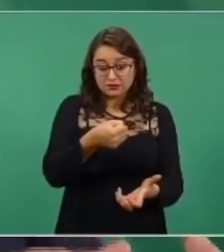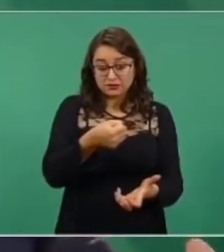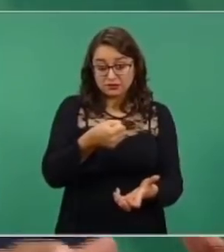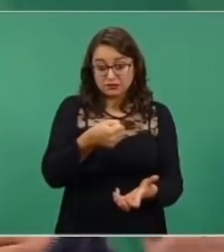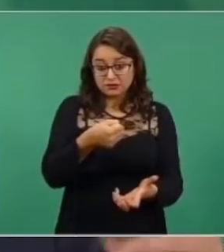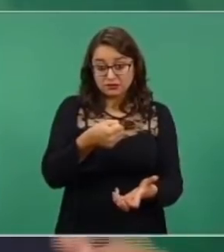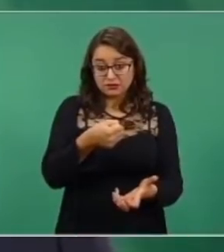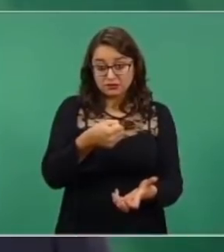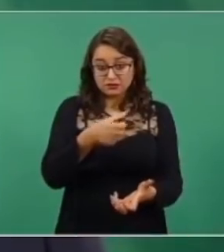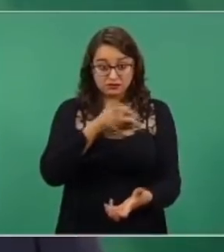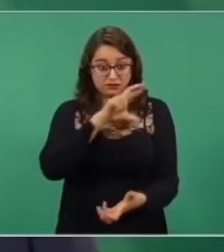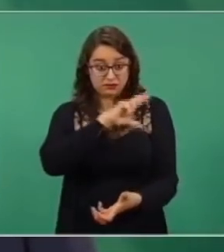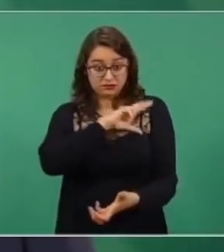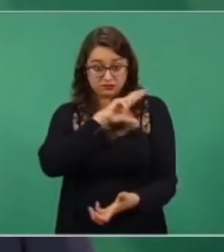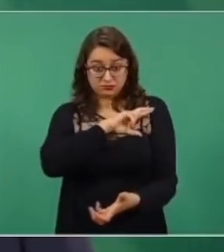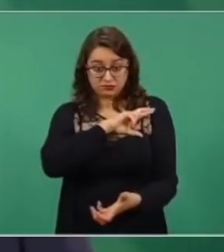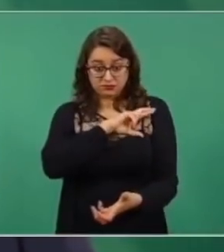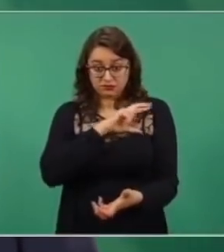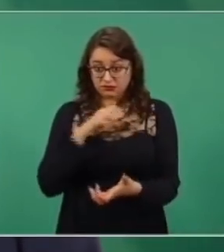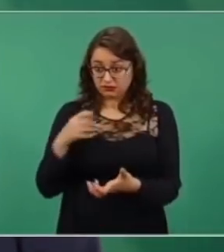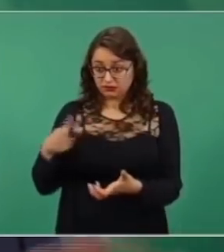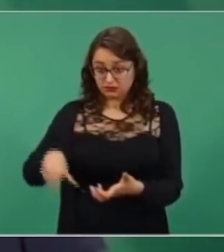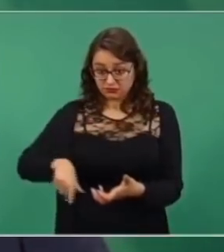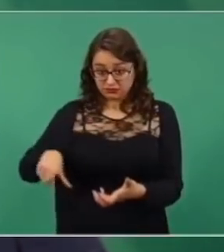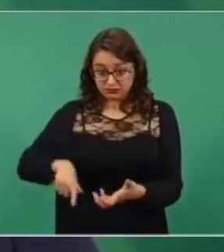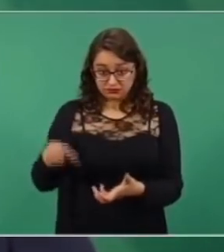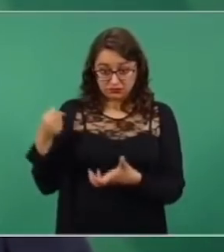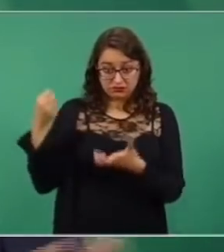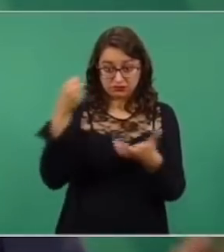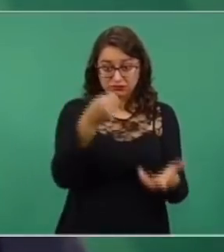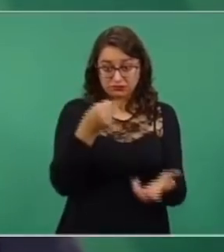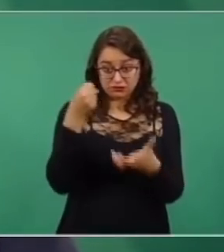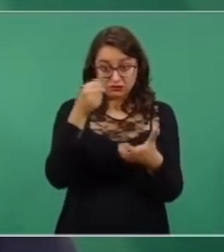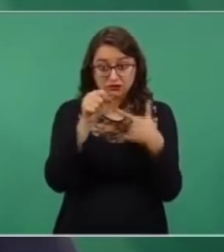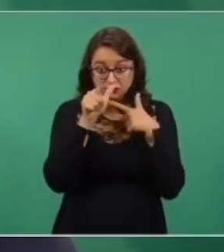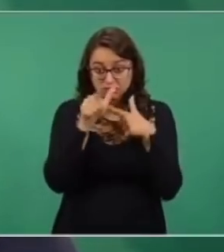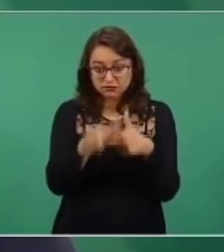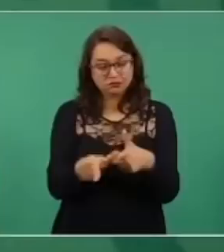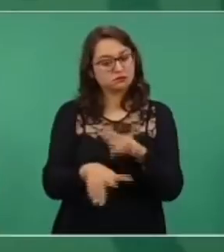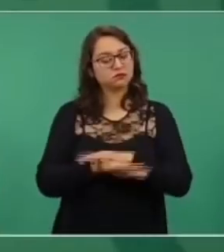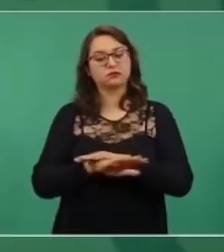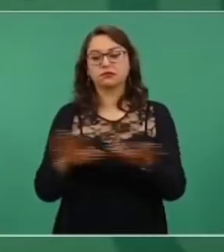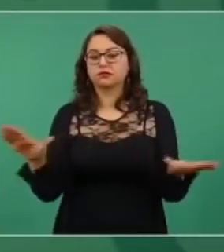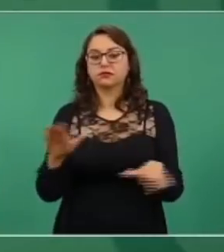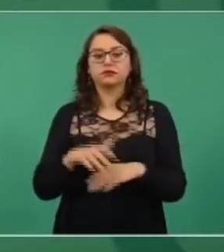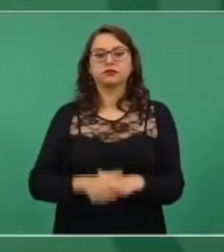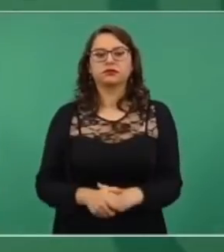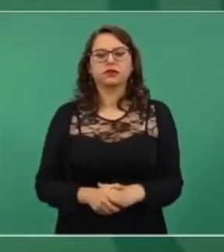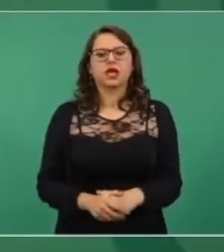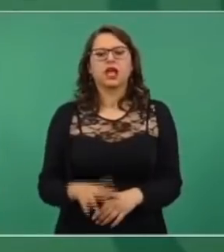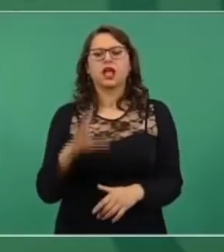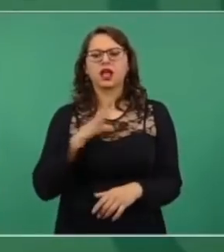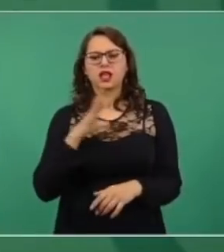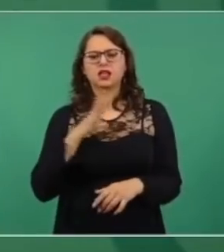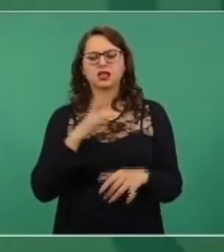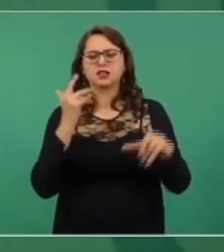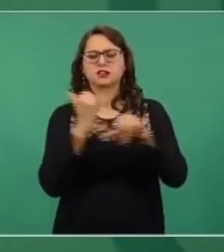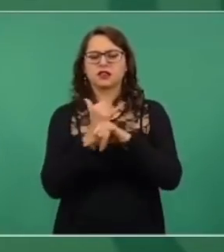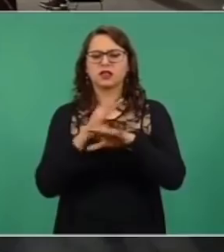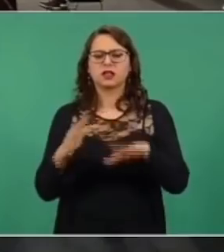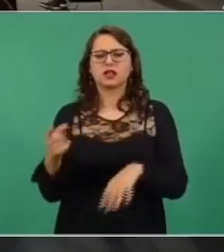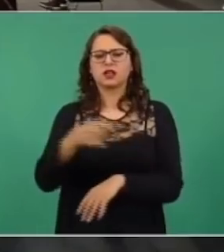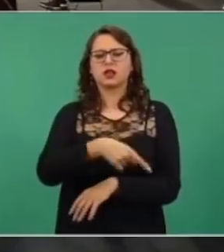a particulares, eso no se puede permitir. Y hay un dato, presidente, esta